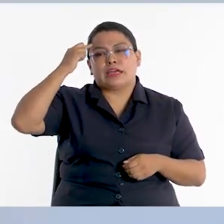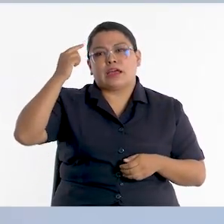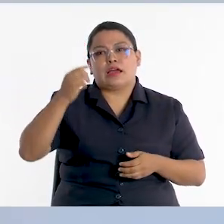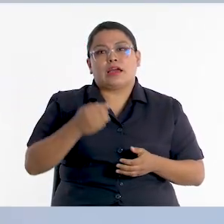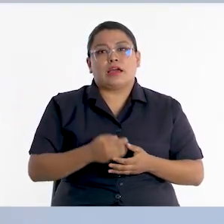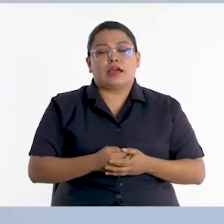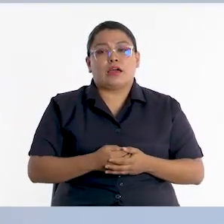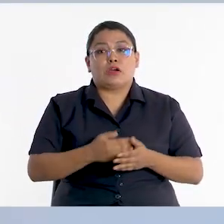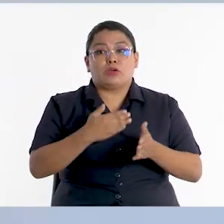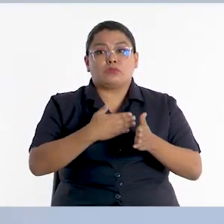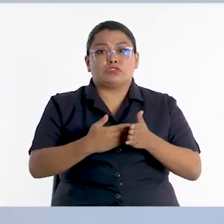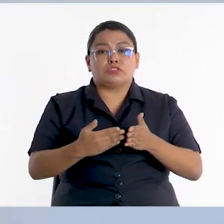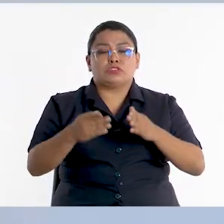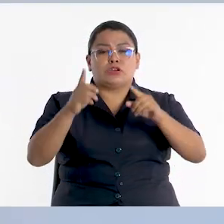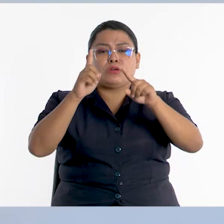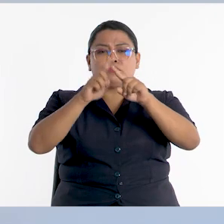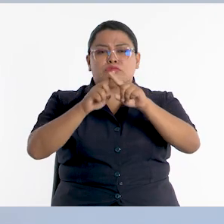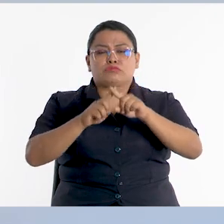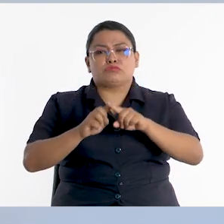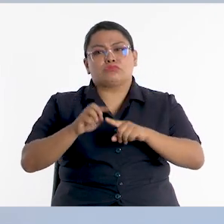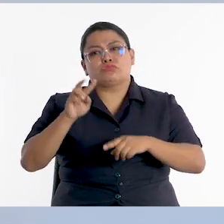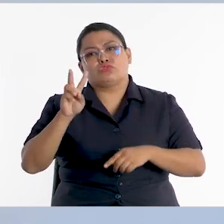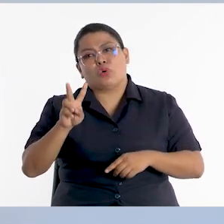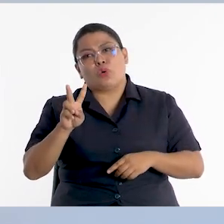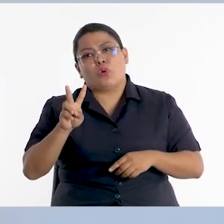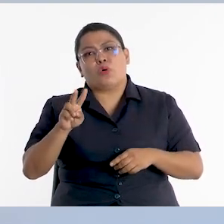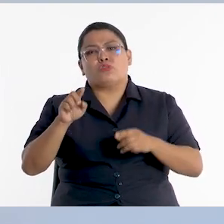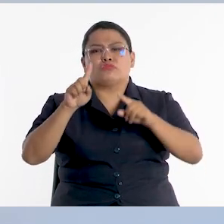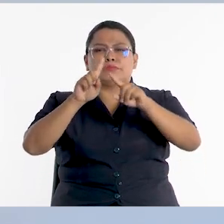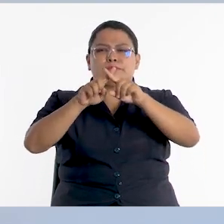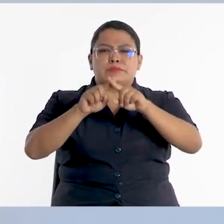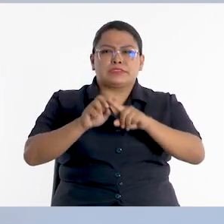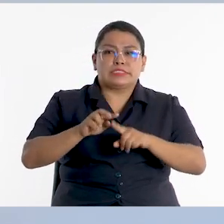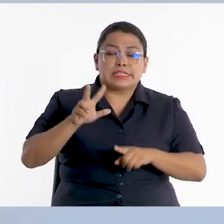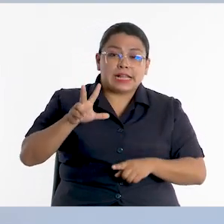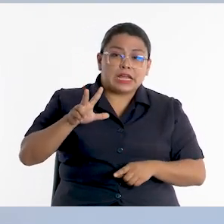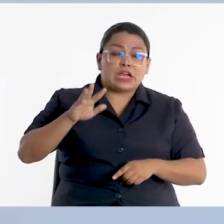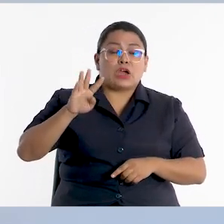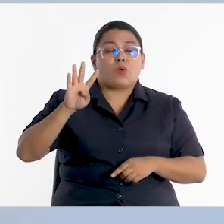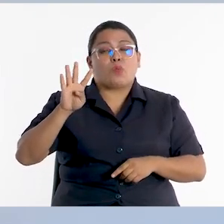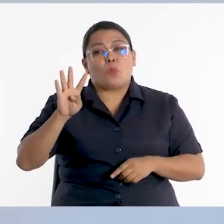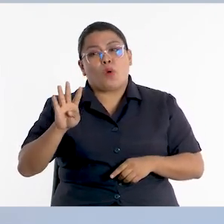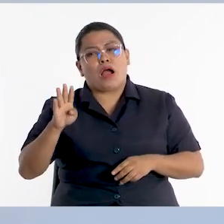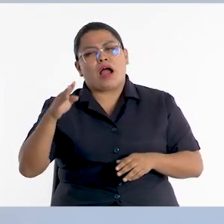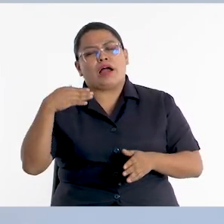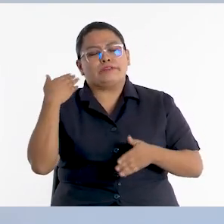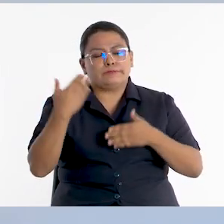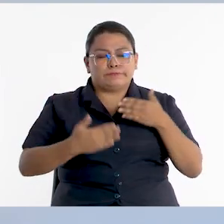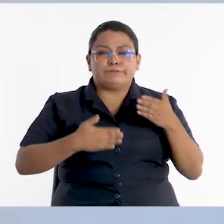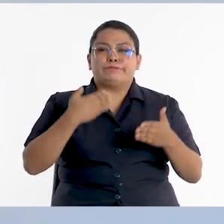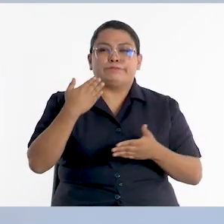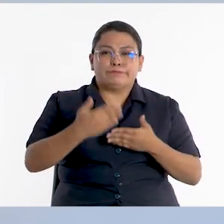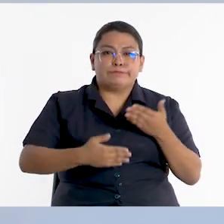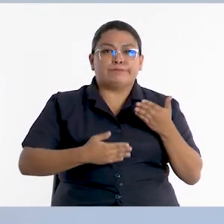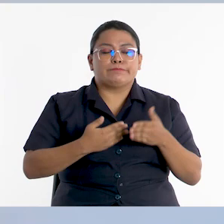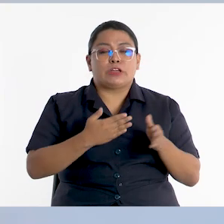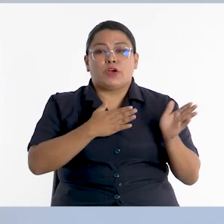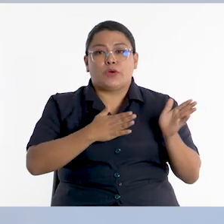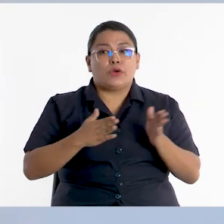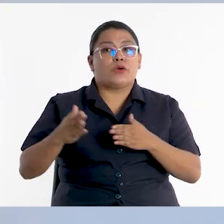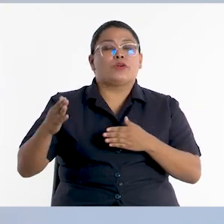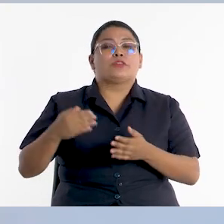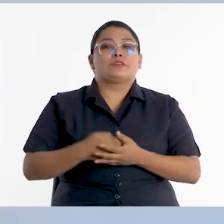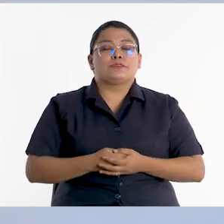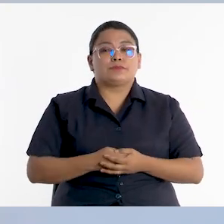naturalmente que empezamos con la tabla del 2, después la del 3, la del 4 y así sucesivamente en ese